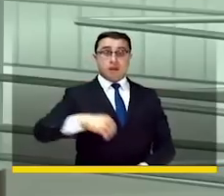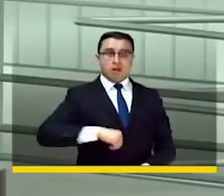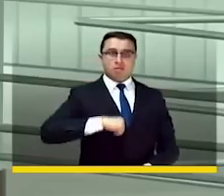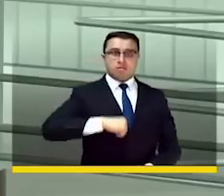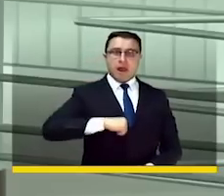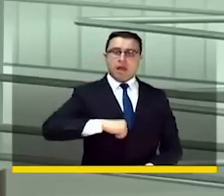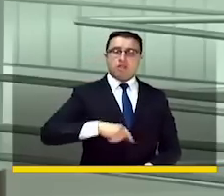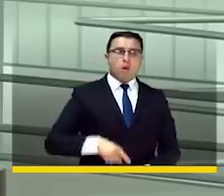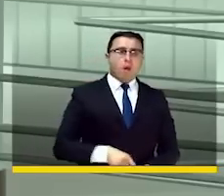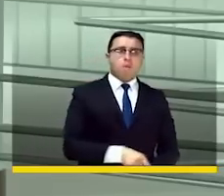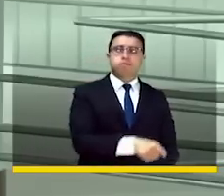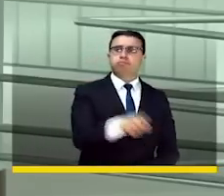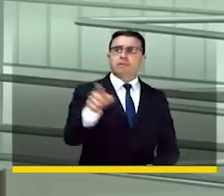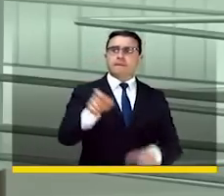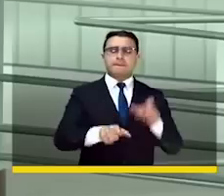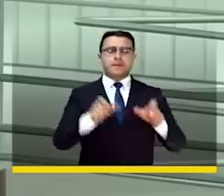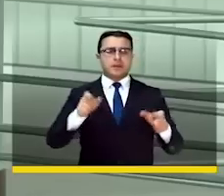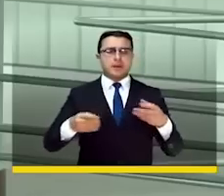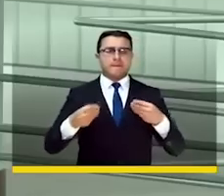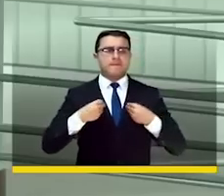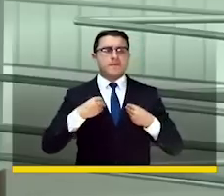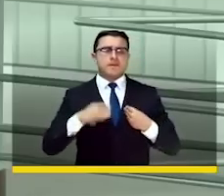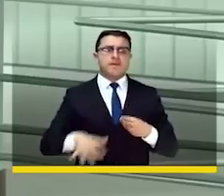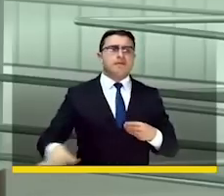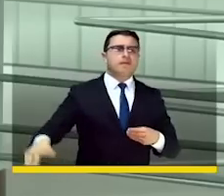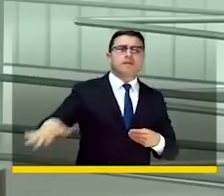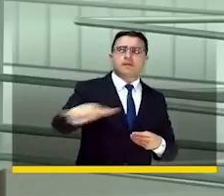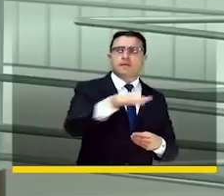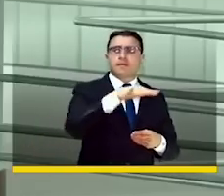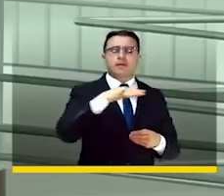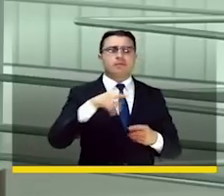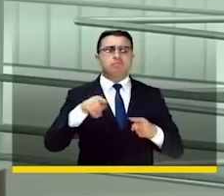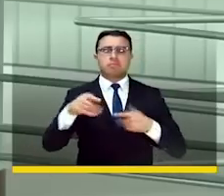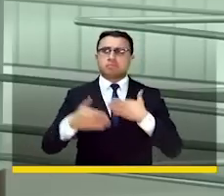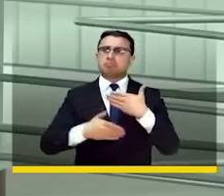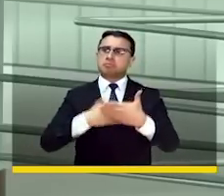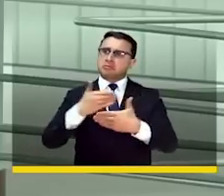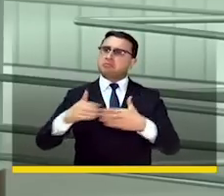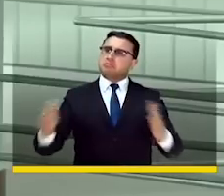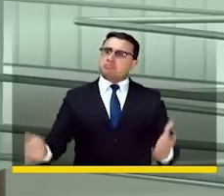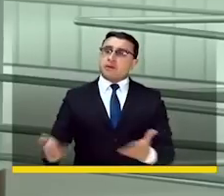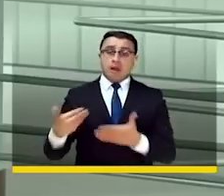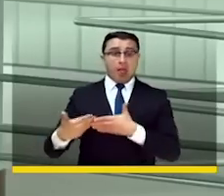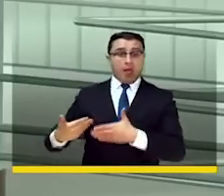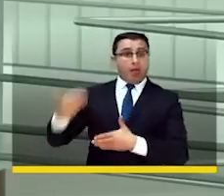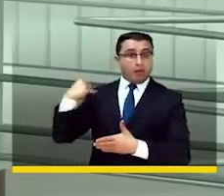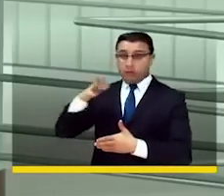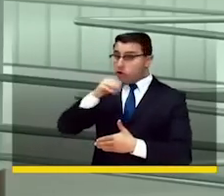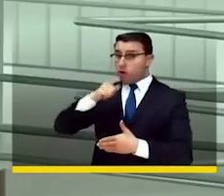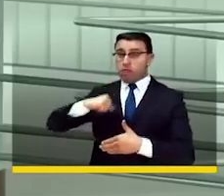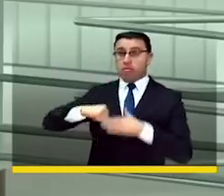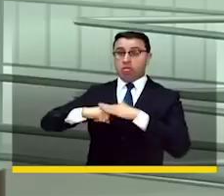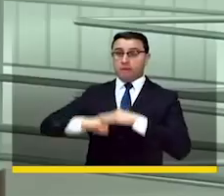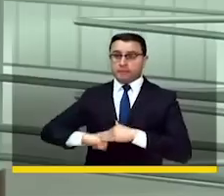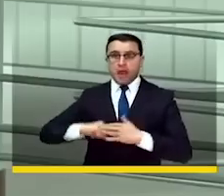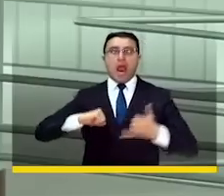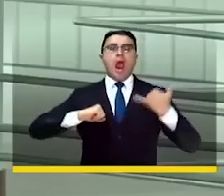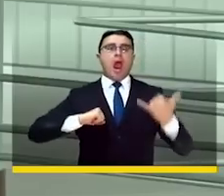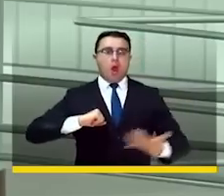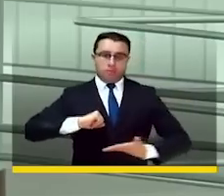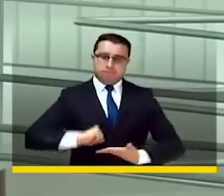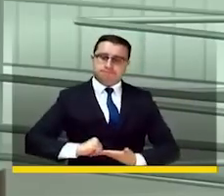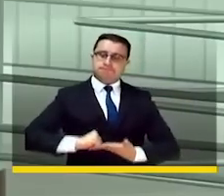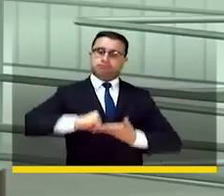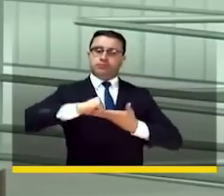las poblaciones que están en esas zonas del conflicto que antes no estaban. Ahora hay